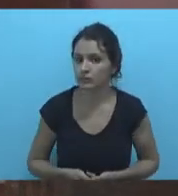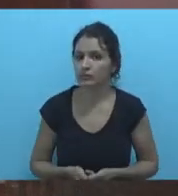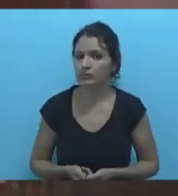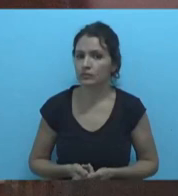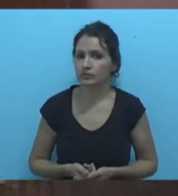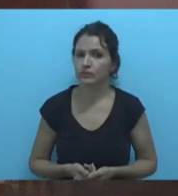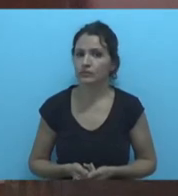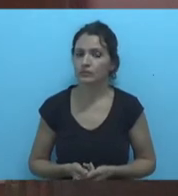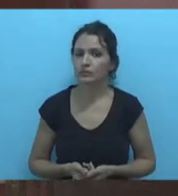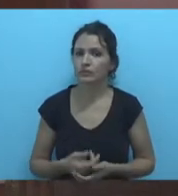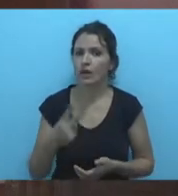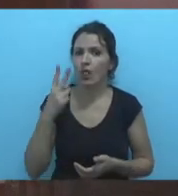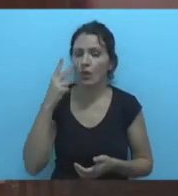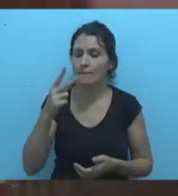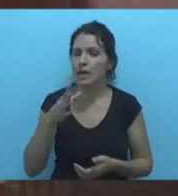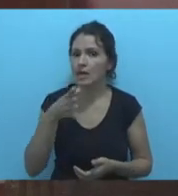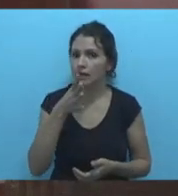docente. 2014.